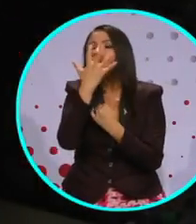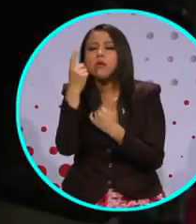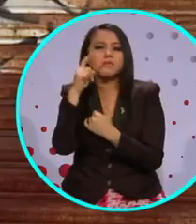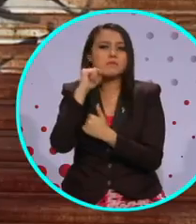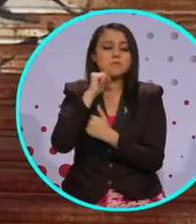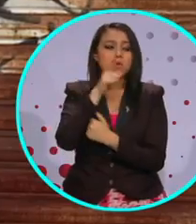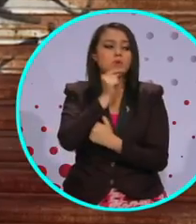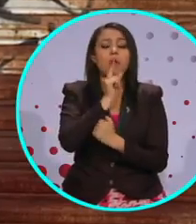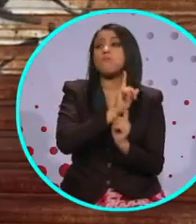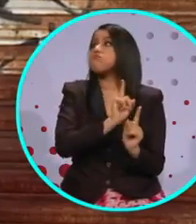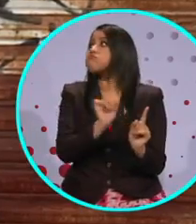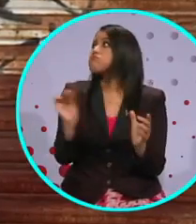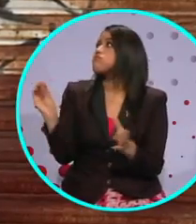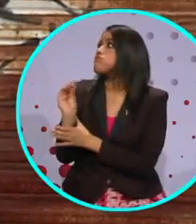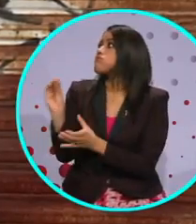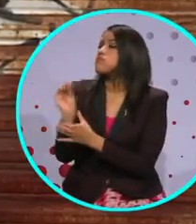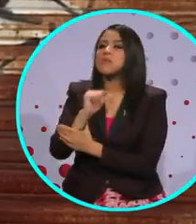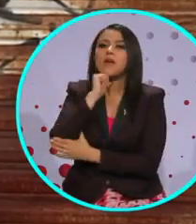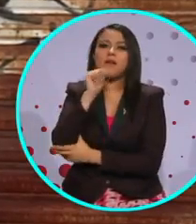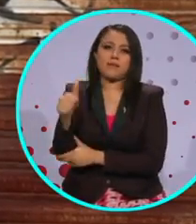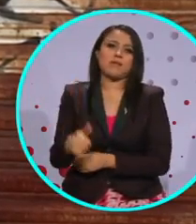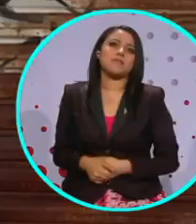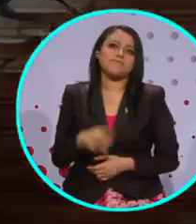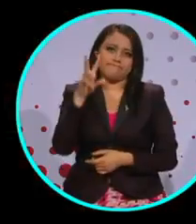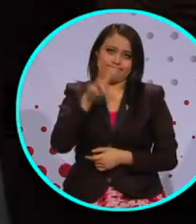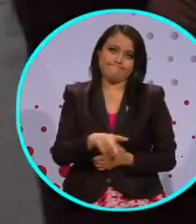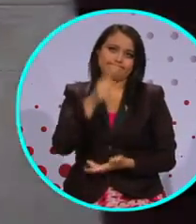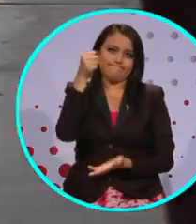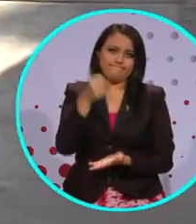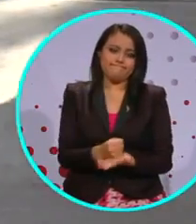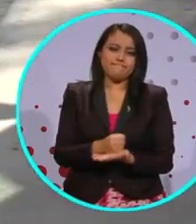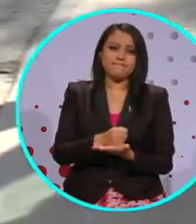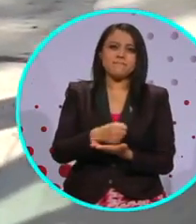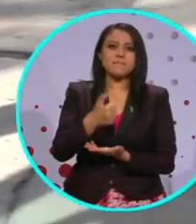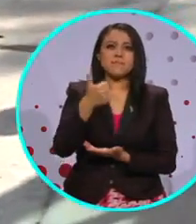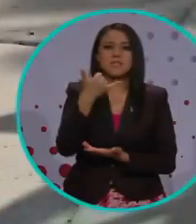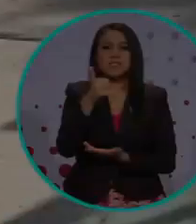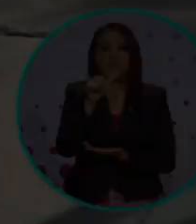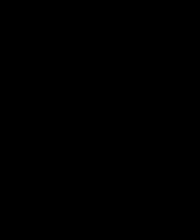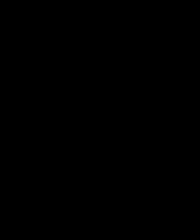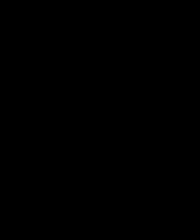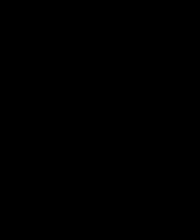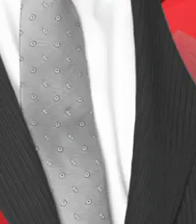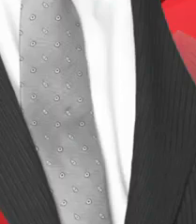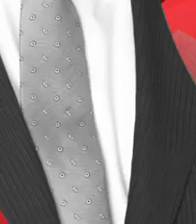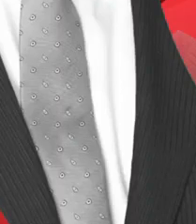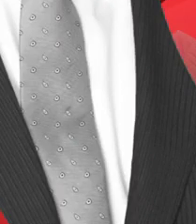se los llevan, se salen por la otra puerta. Para quien corresponda, Yadira Limón.